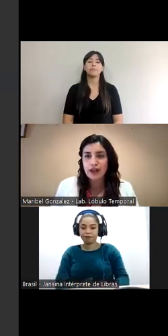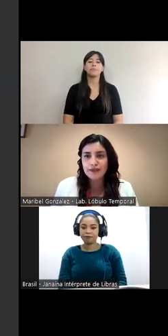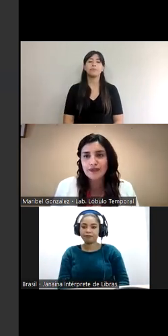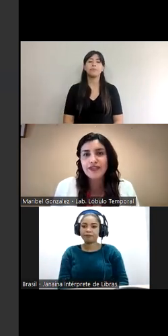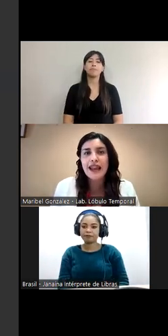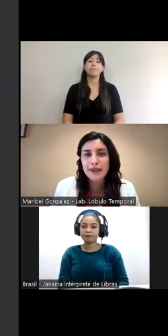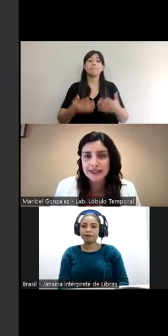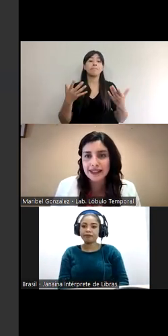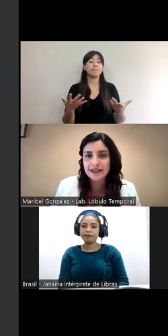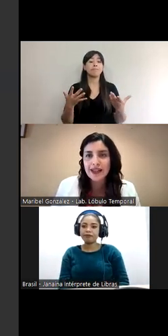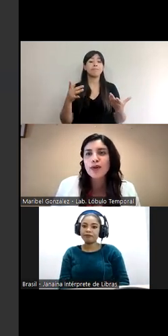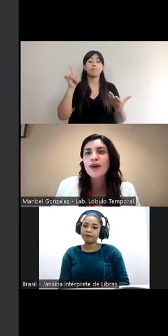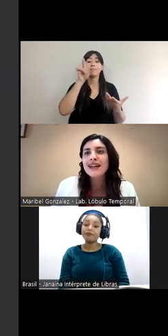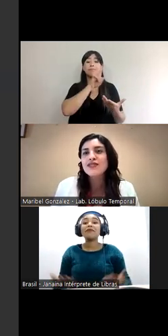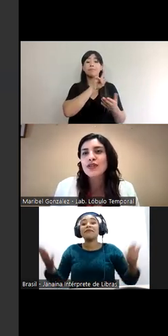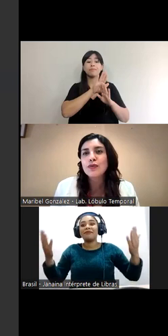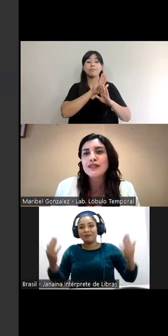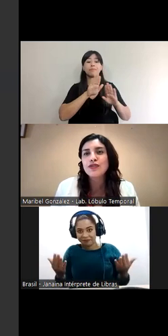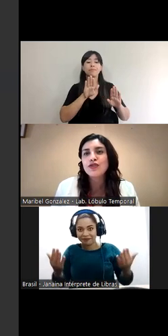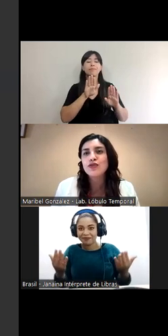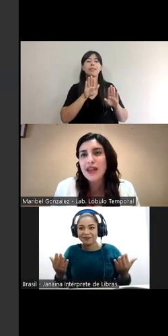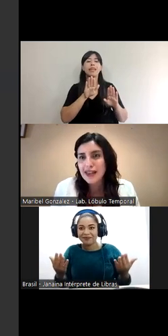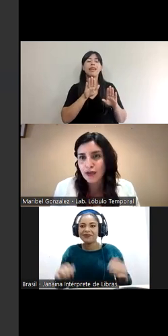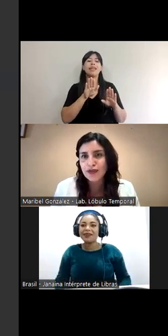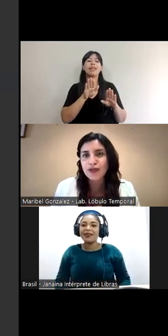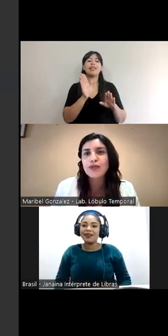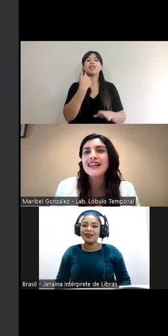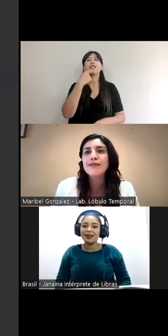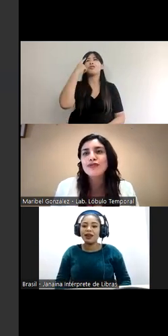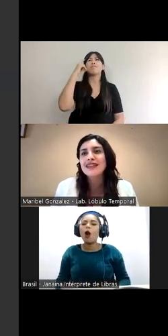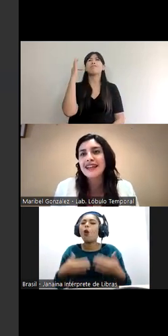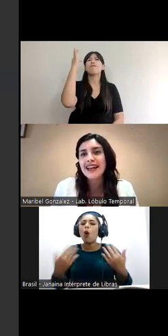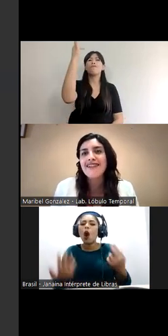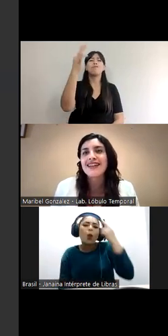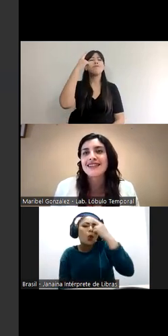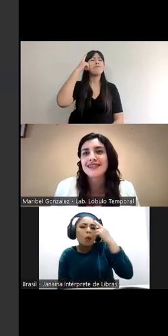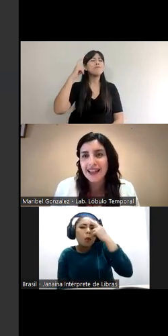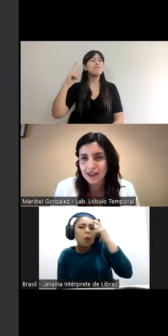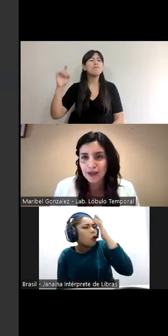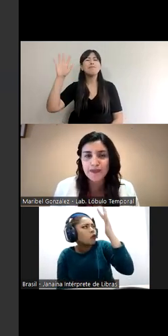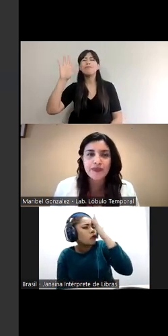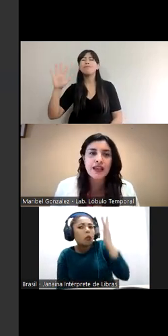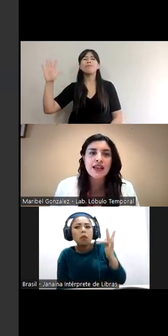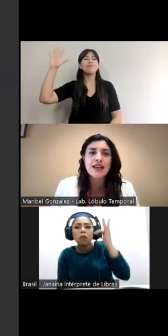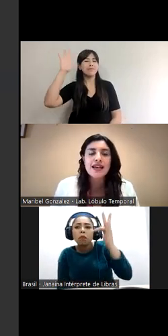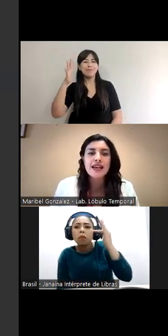Y bueno, finalmente, ¿cuáles son nuestros sueños? ¿Cómo queremos seguir avanzando?